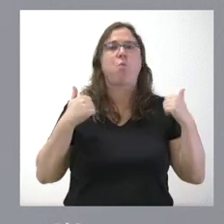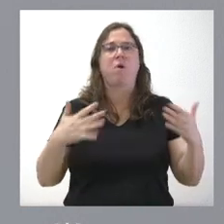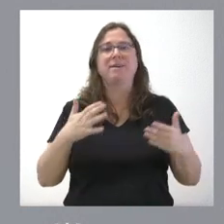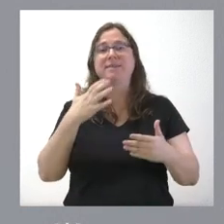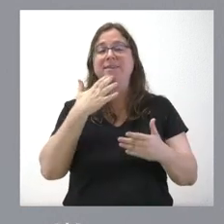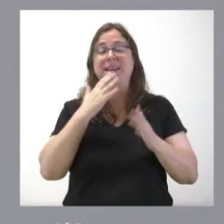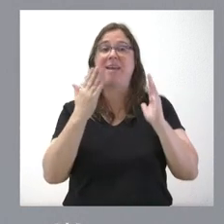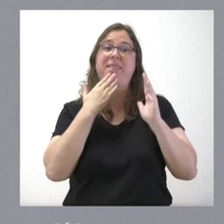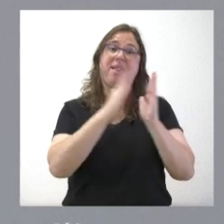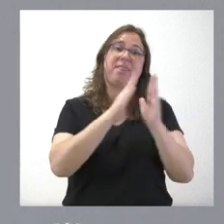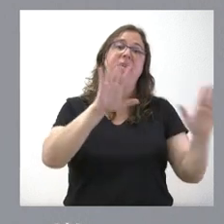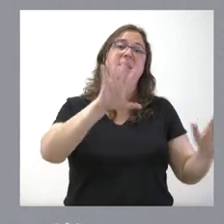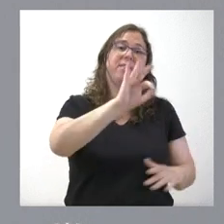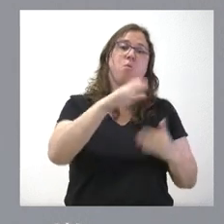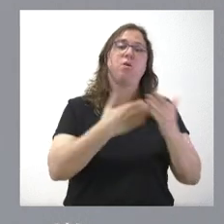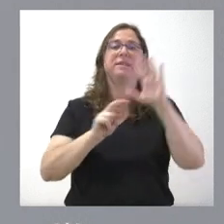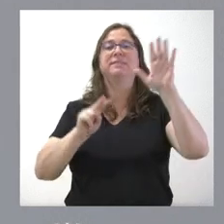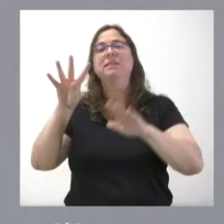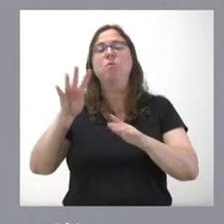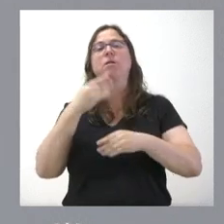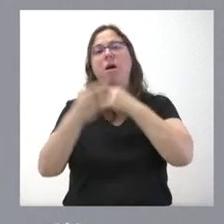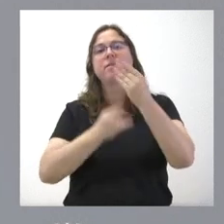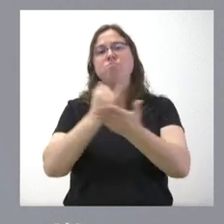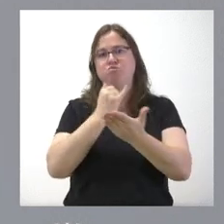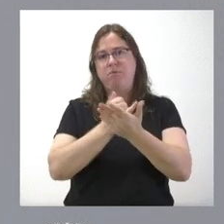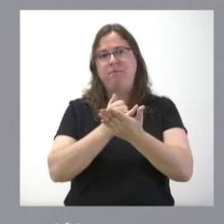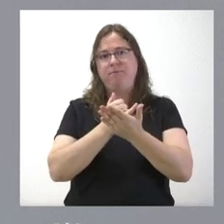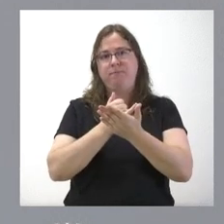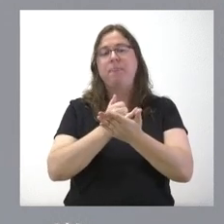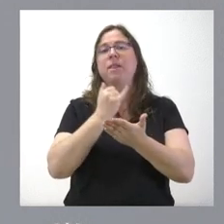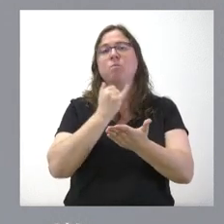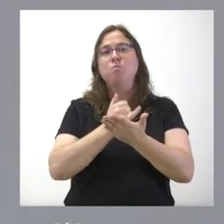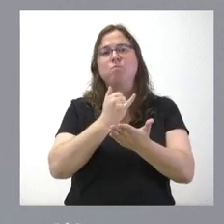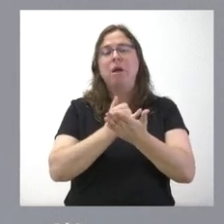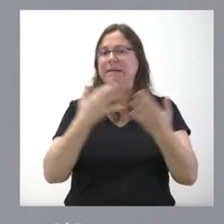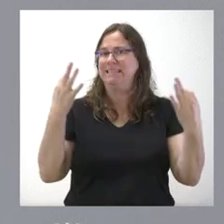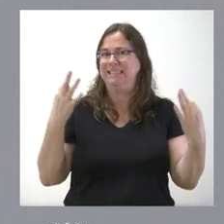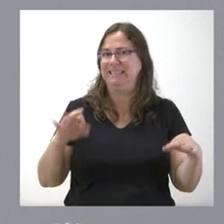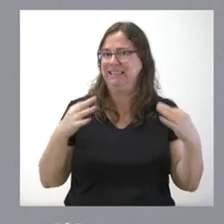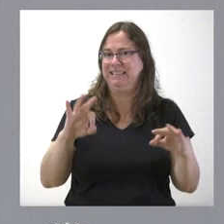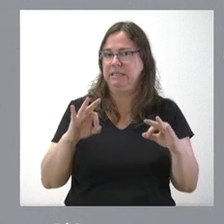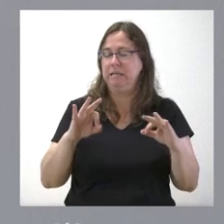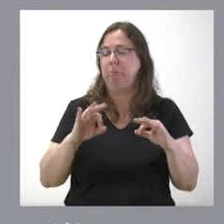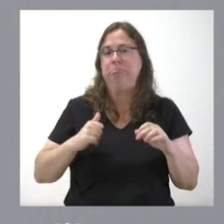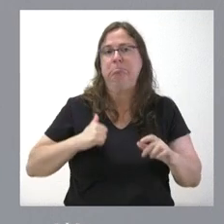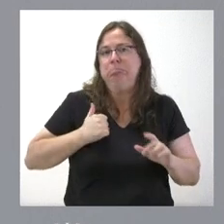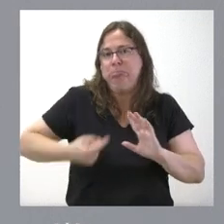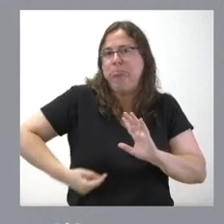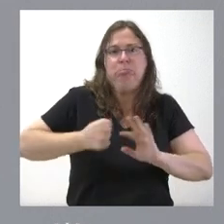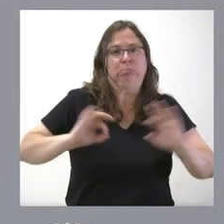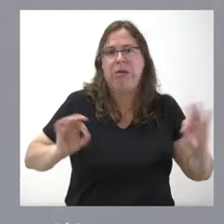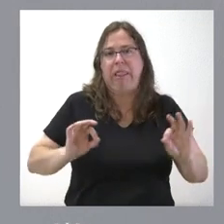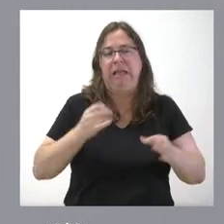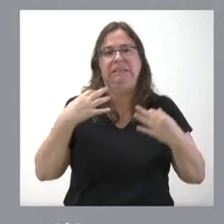en este Rango de edad entre 50 y 64 años a que se realice esta prueba que es una prueba sencilla no invasiva y que es muy